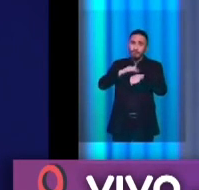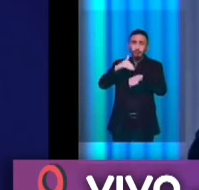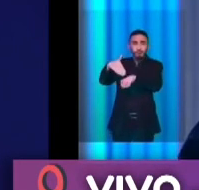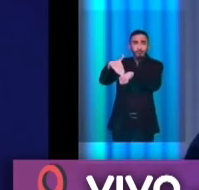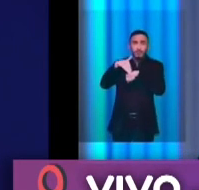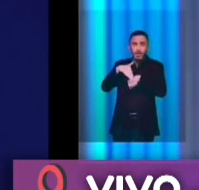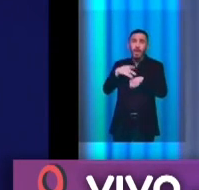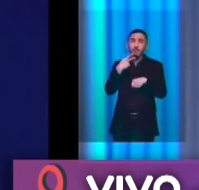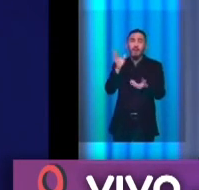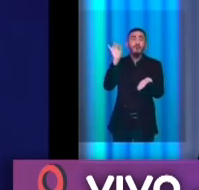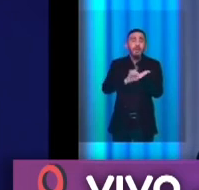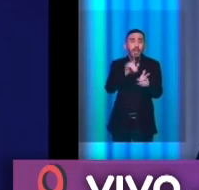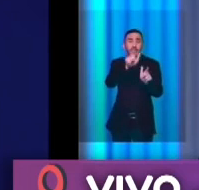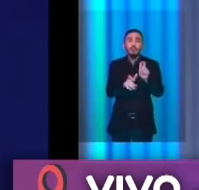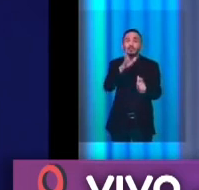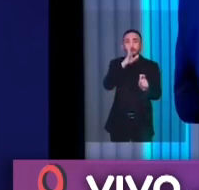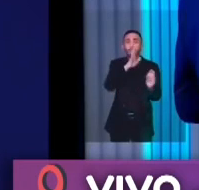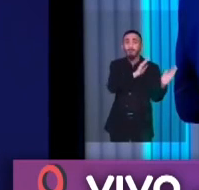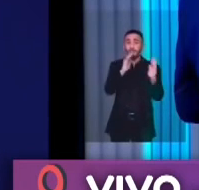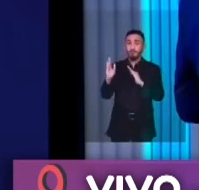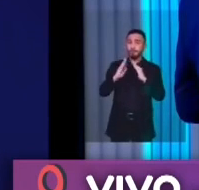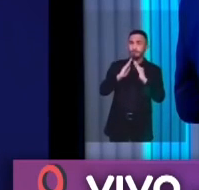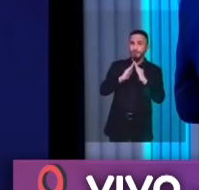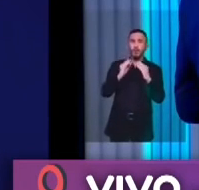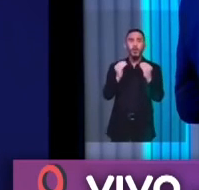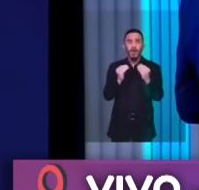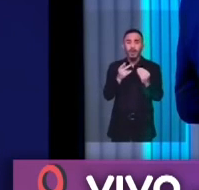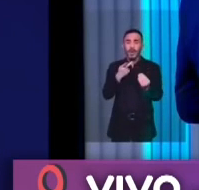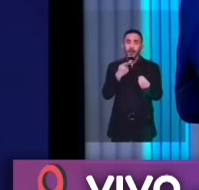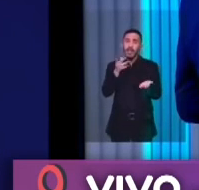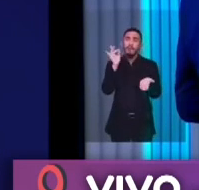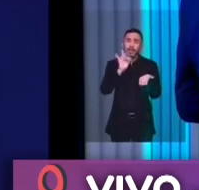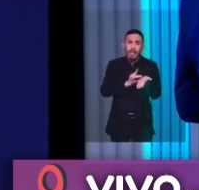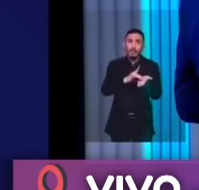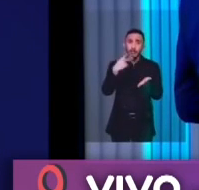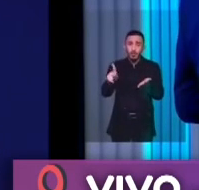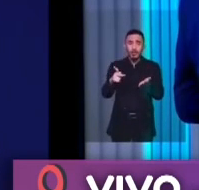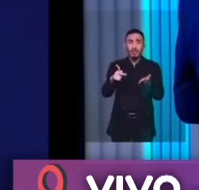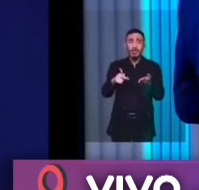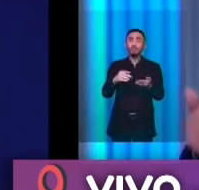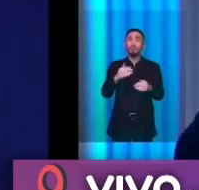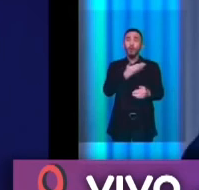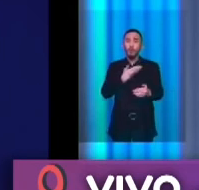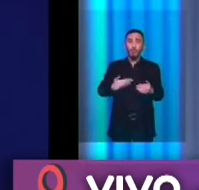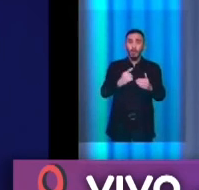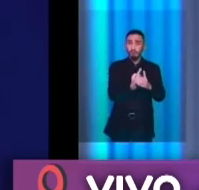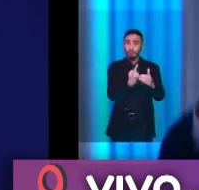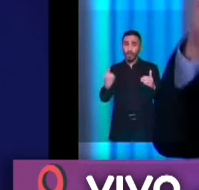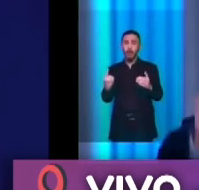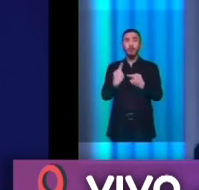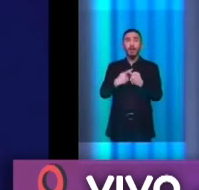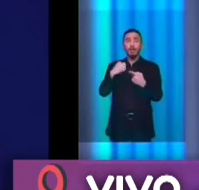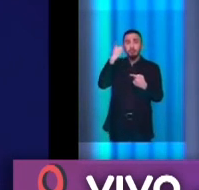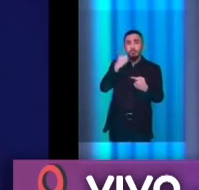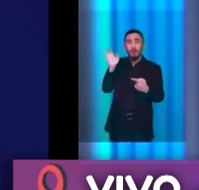obviamente hay cierto temor de lo que pueda llegar a pasar el próximo domingo. De hecho, el Tribunal Superior Electoral de Brasil ha lanzado una campaña hace